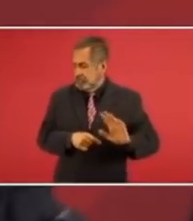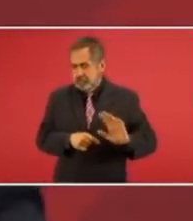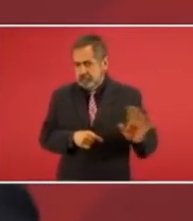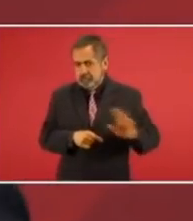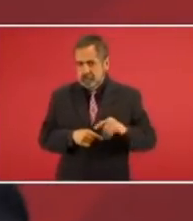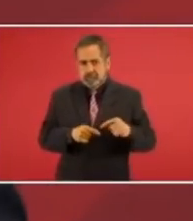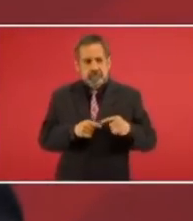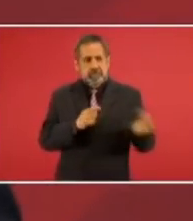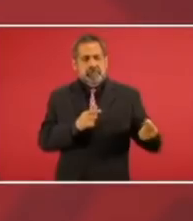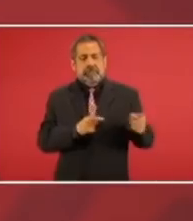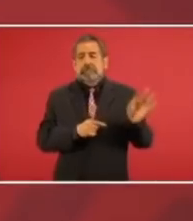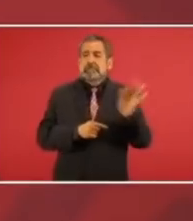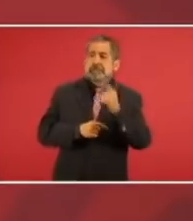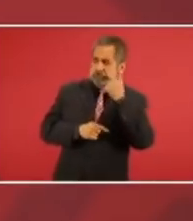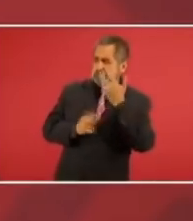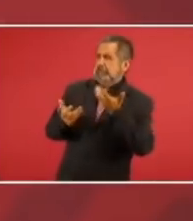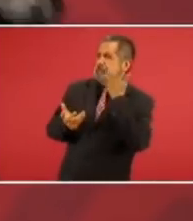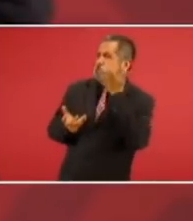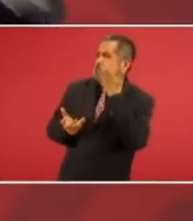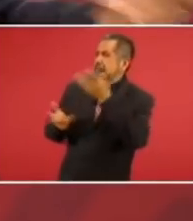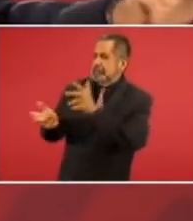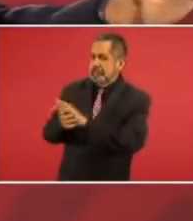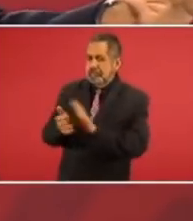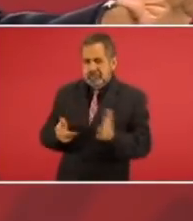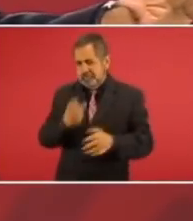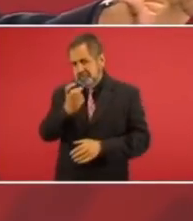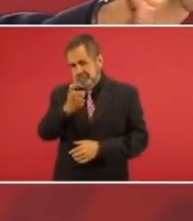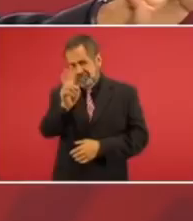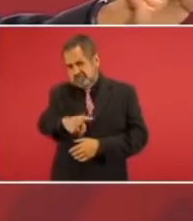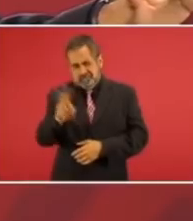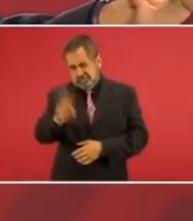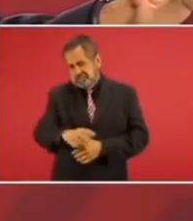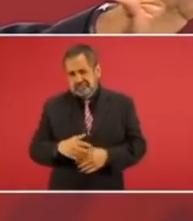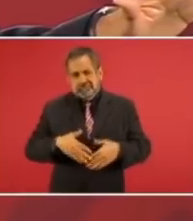mis adversarios, de plano,